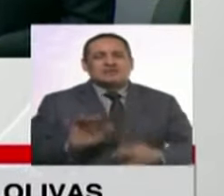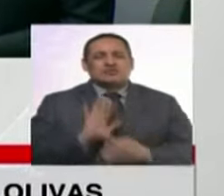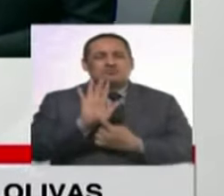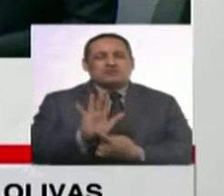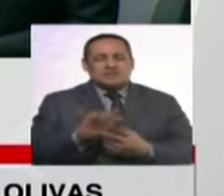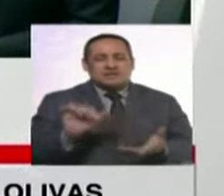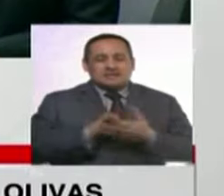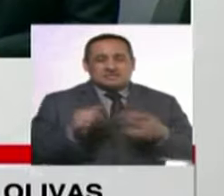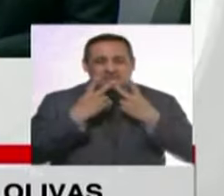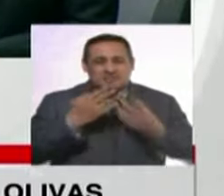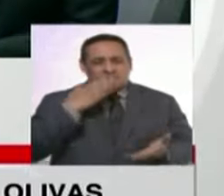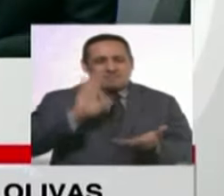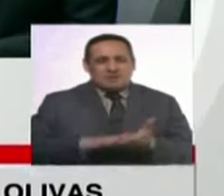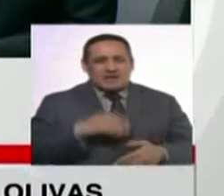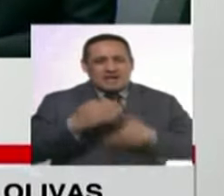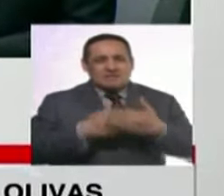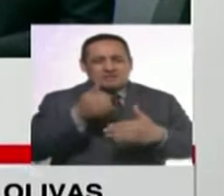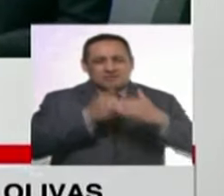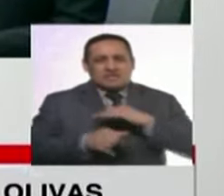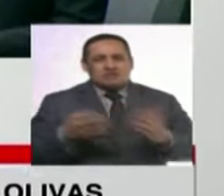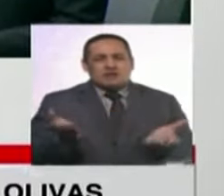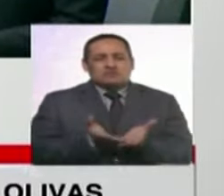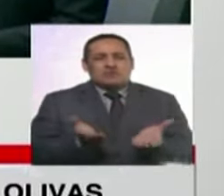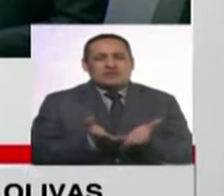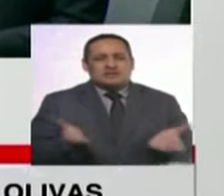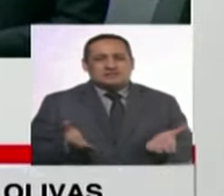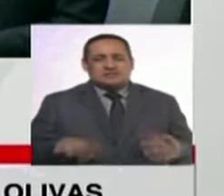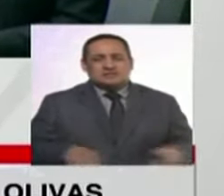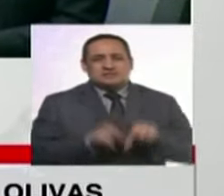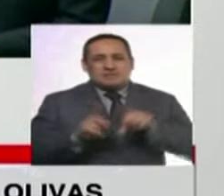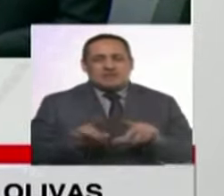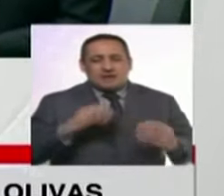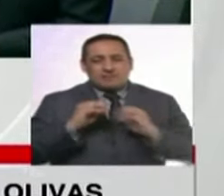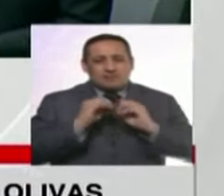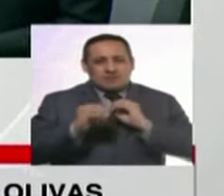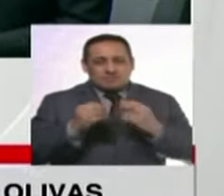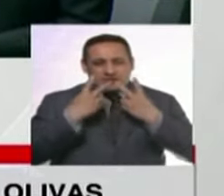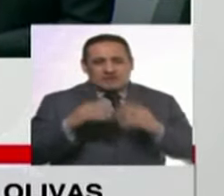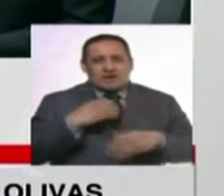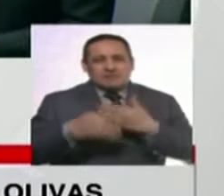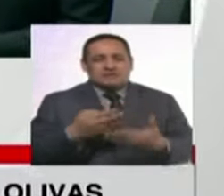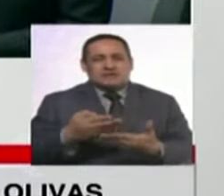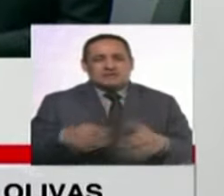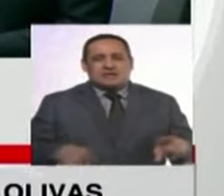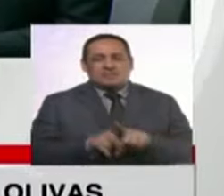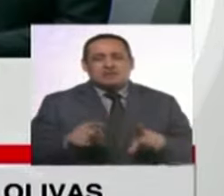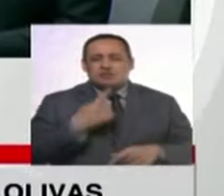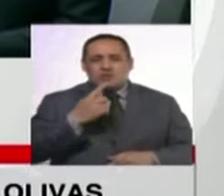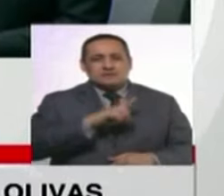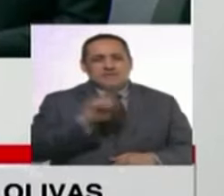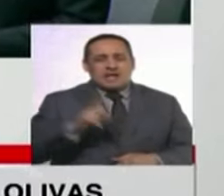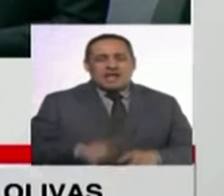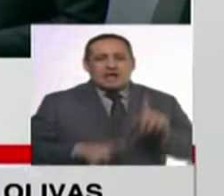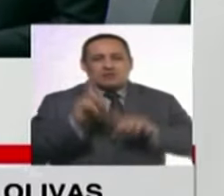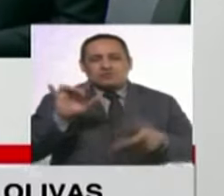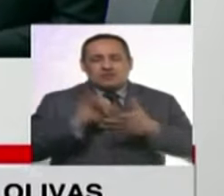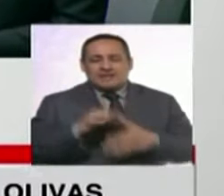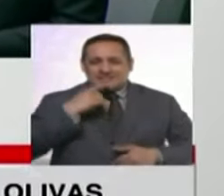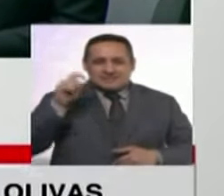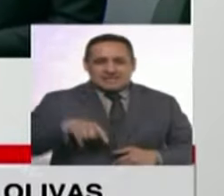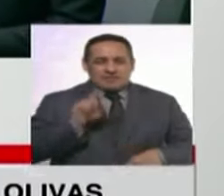que está viendo un mal filtro en las escuelas y hay manera de mejorar eso Simplemente no están los que deberían